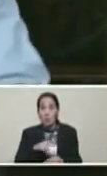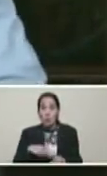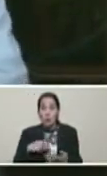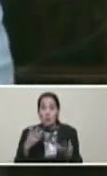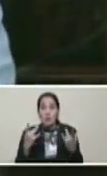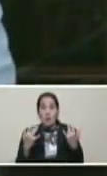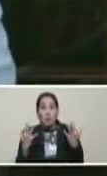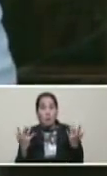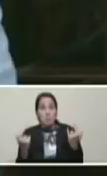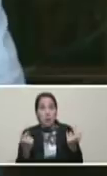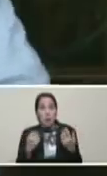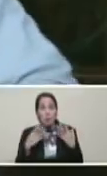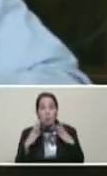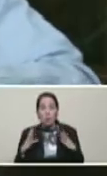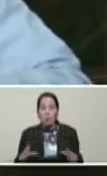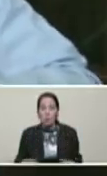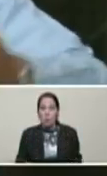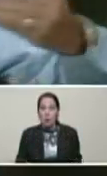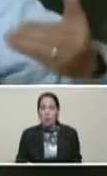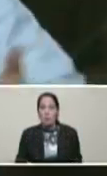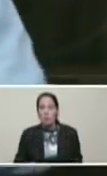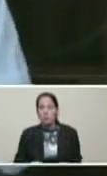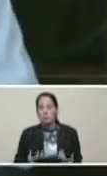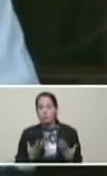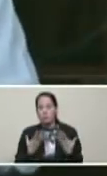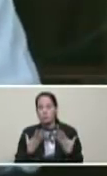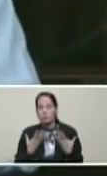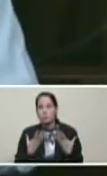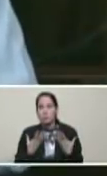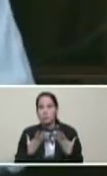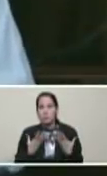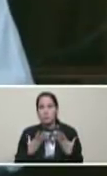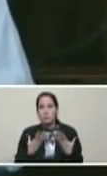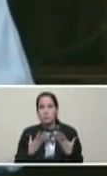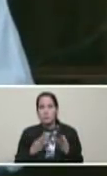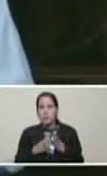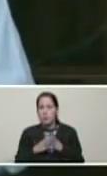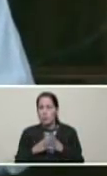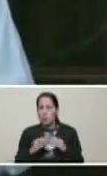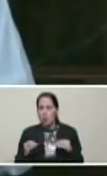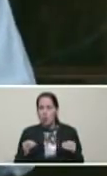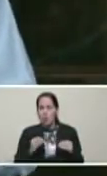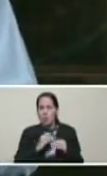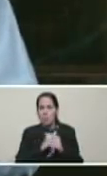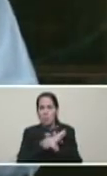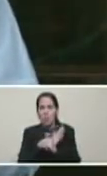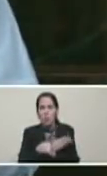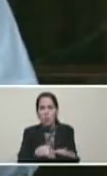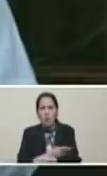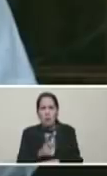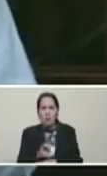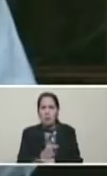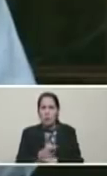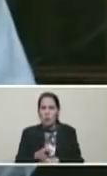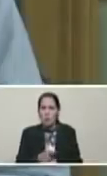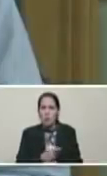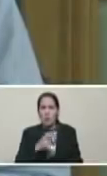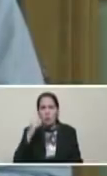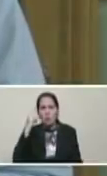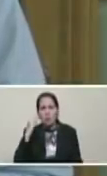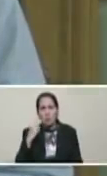con nuestro cuerpo con nuestro ser con todo el poder del gobierno bolivariano que